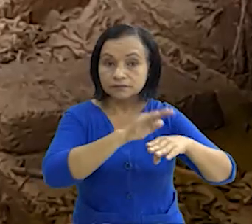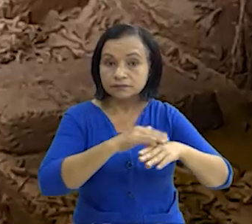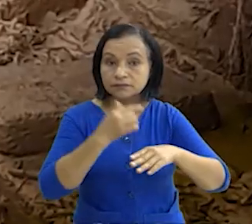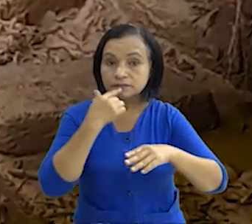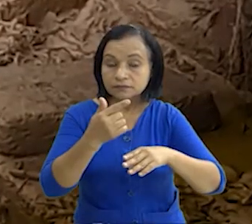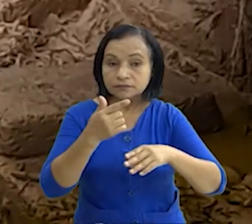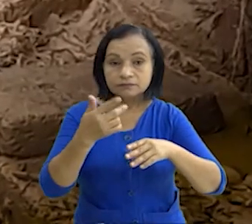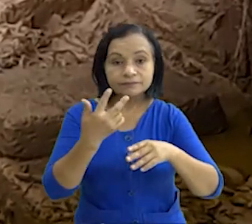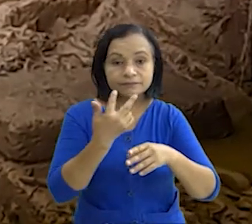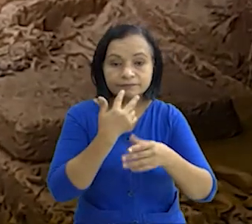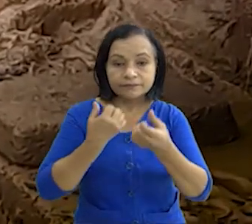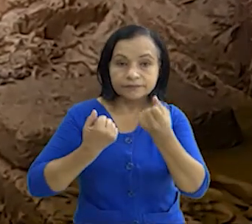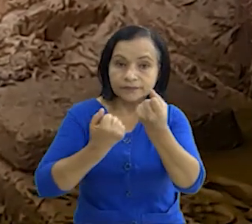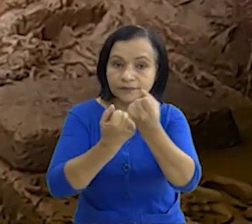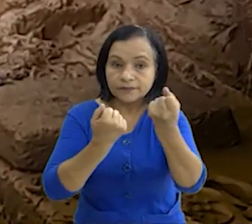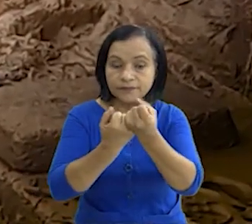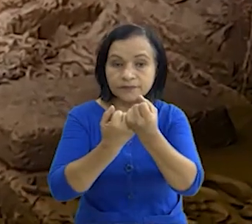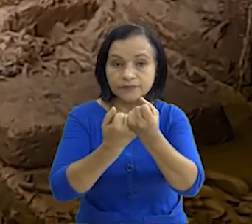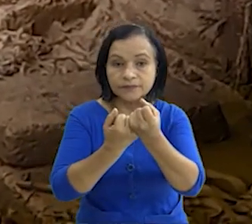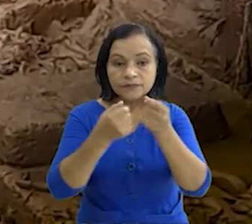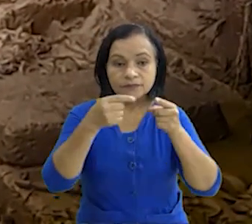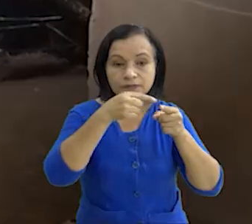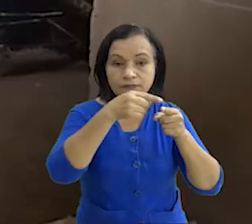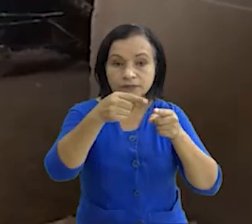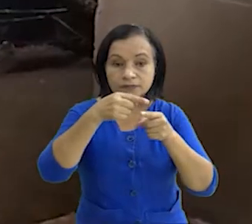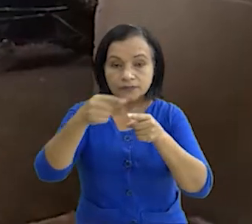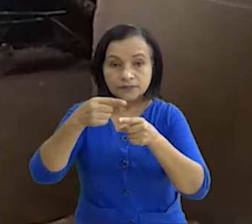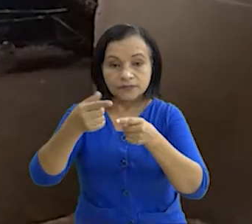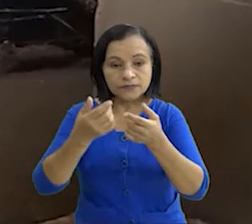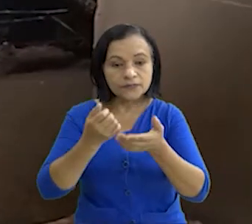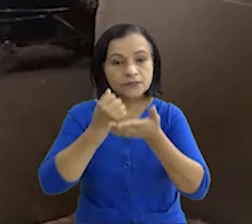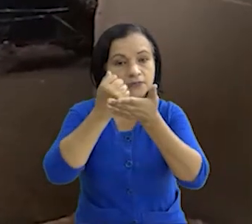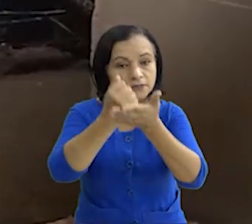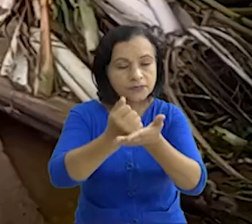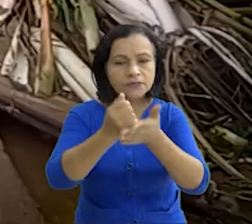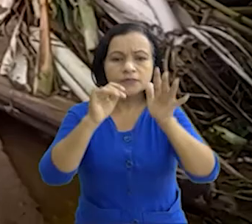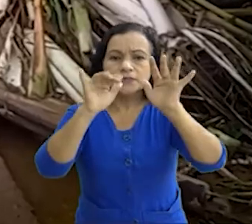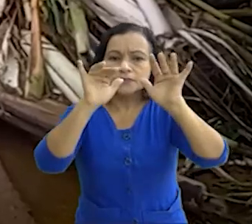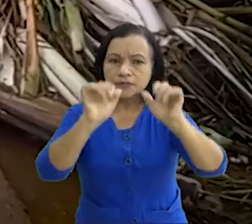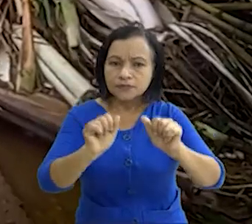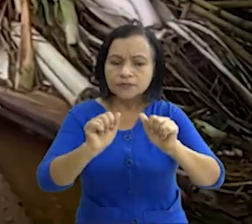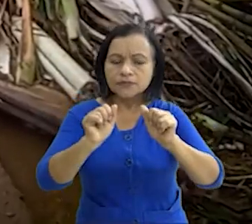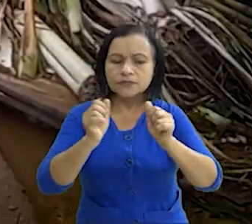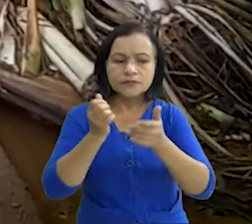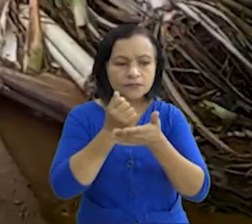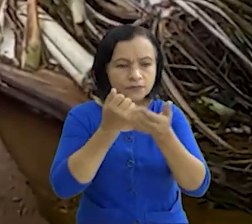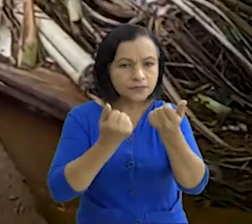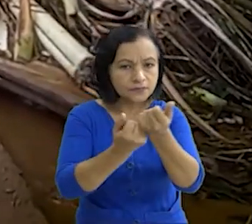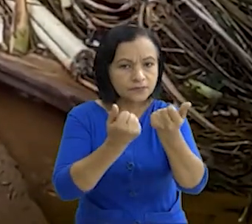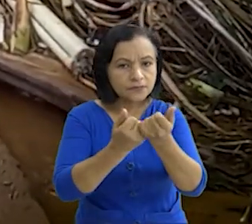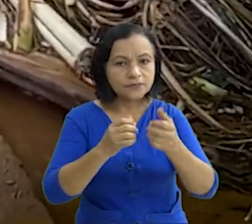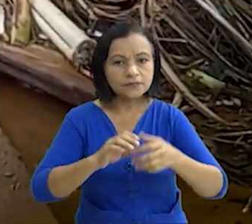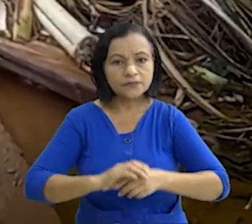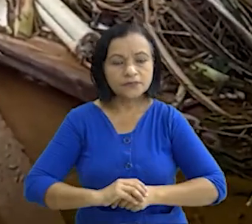de no tener el apoyo directo de una municipalidad, la solidaridad ya estaba en camino.